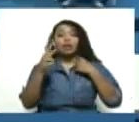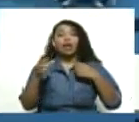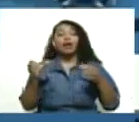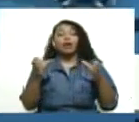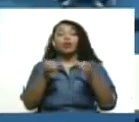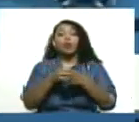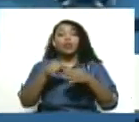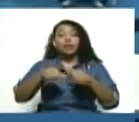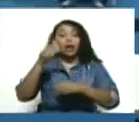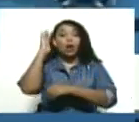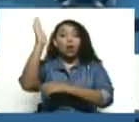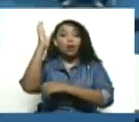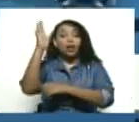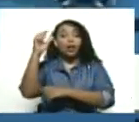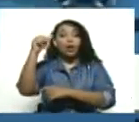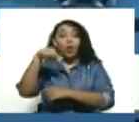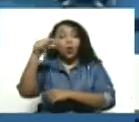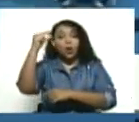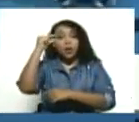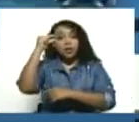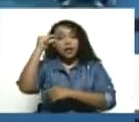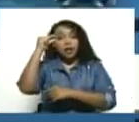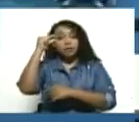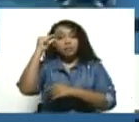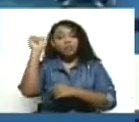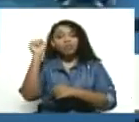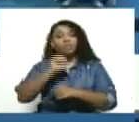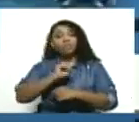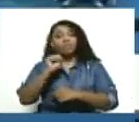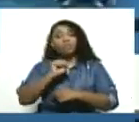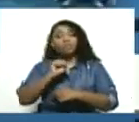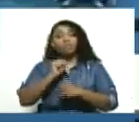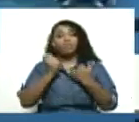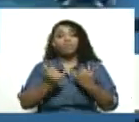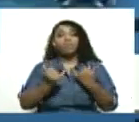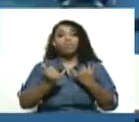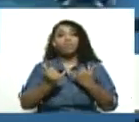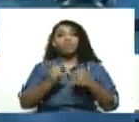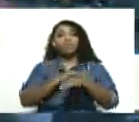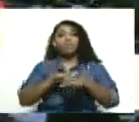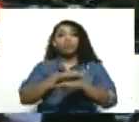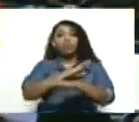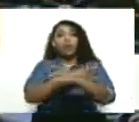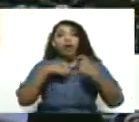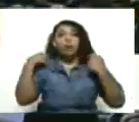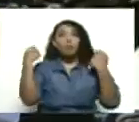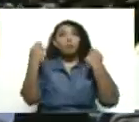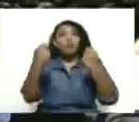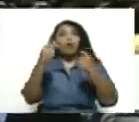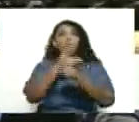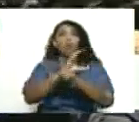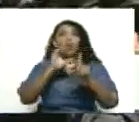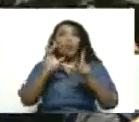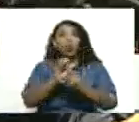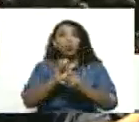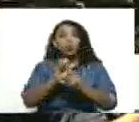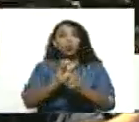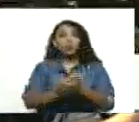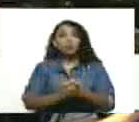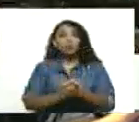de esta jornada del día de hoy es precisamente la moderada por el ministro del poder popular para la cultura Ernesto